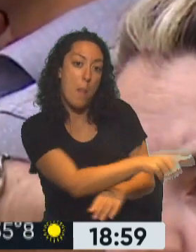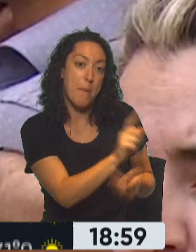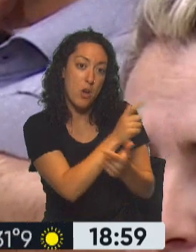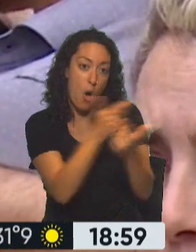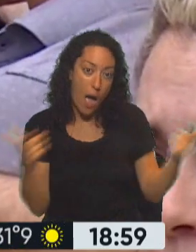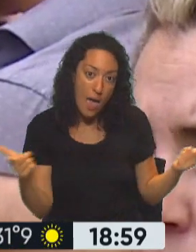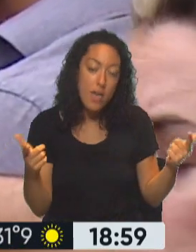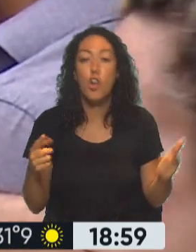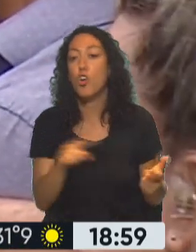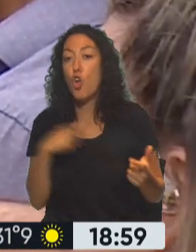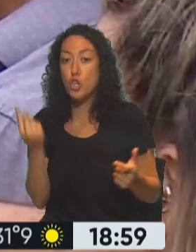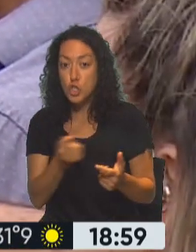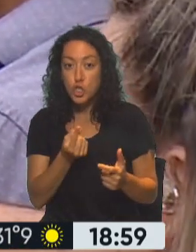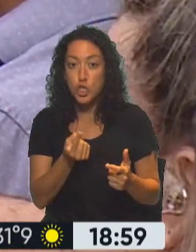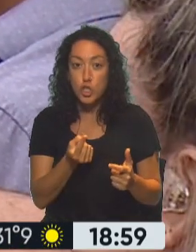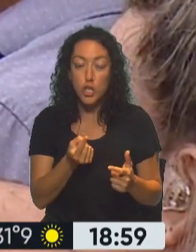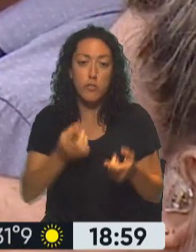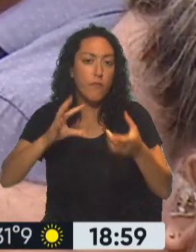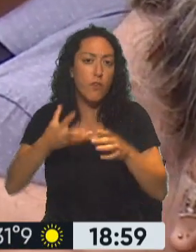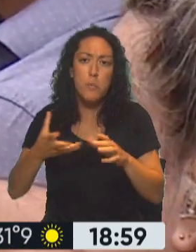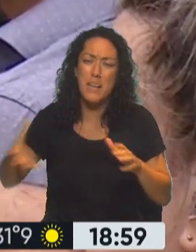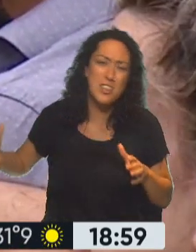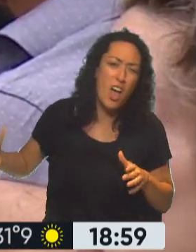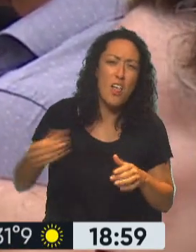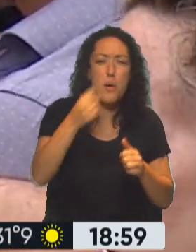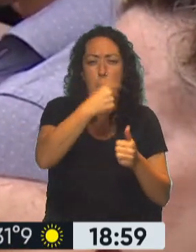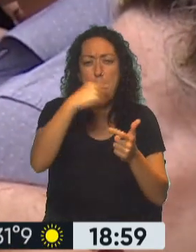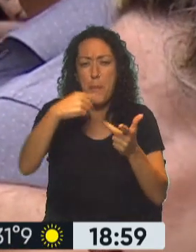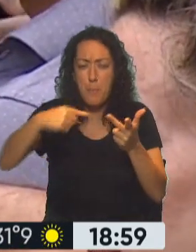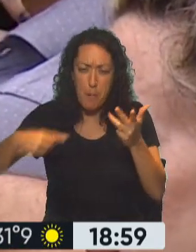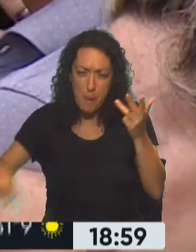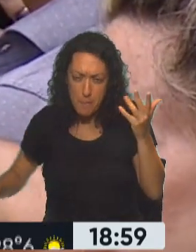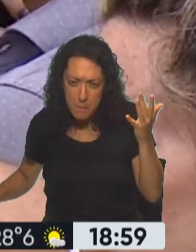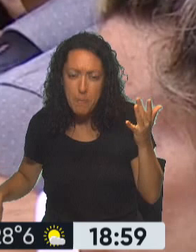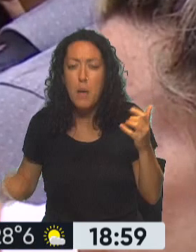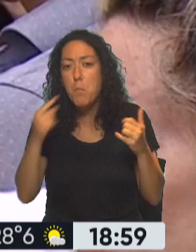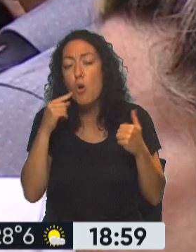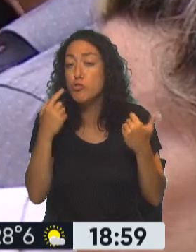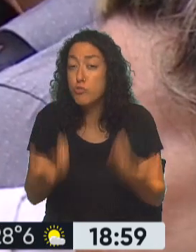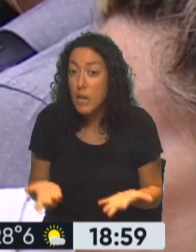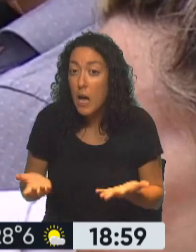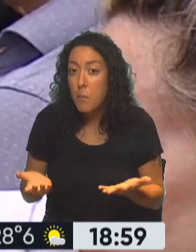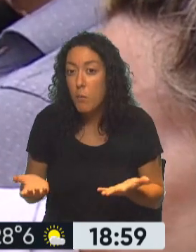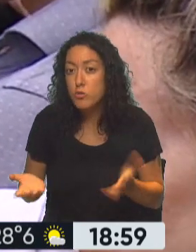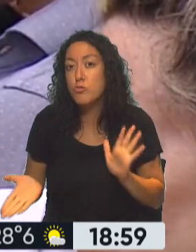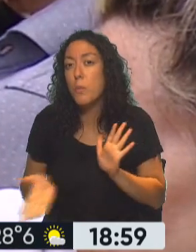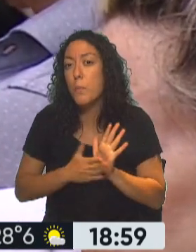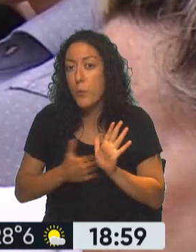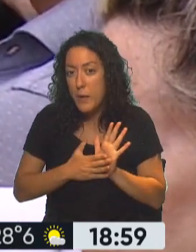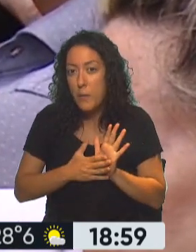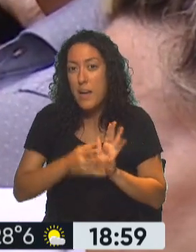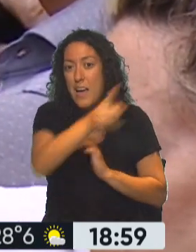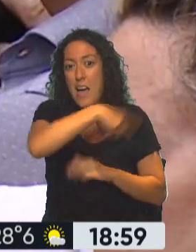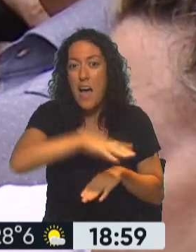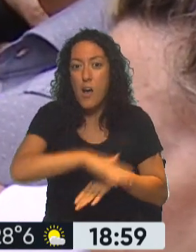clientes, nosotros mostramos con cualquier medio que esté al alcance de nuestras manos probar que precisamente los